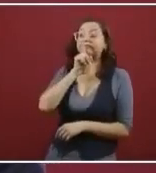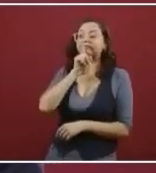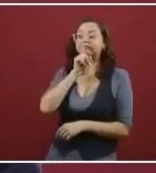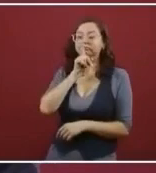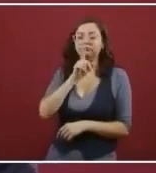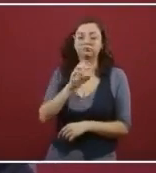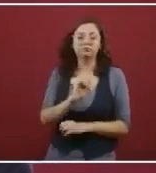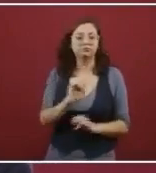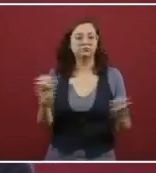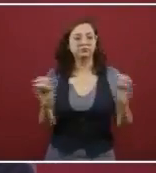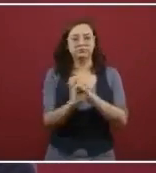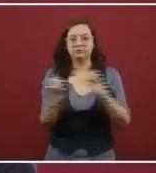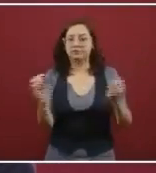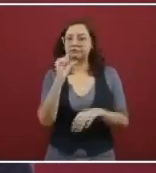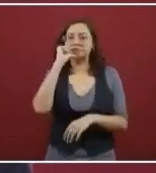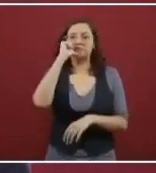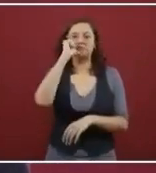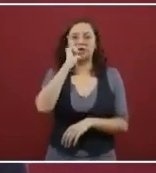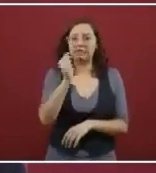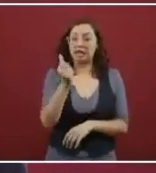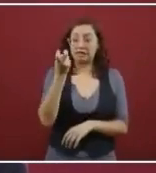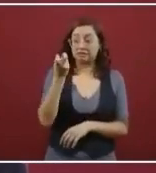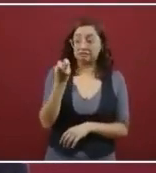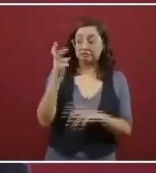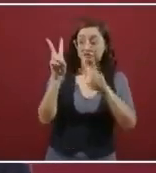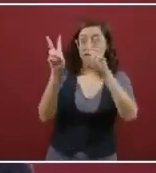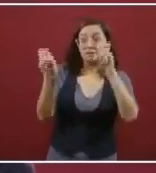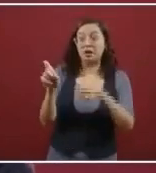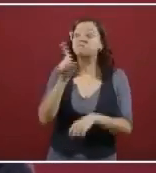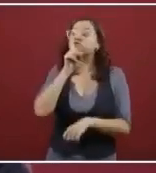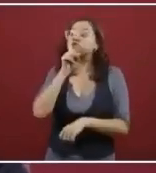Se va por un tubo la censura.